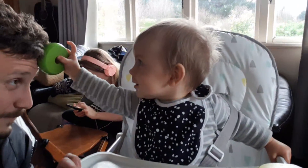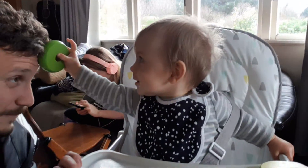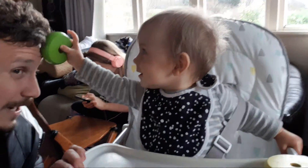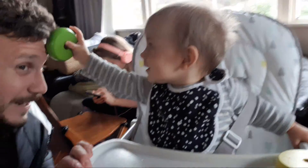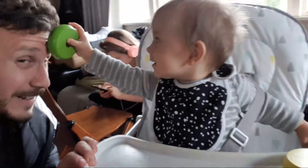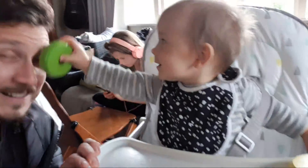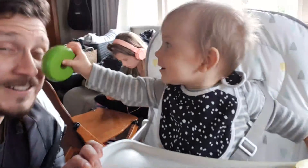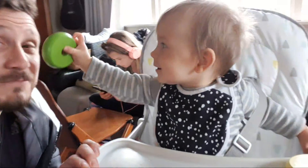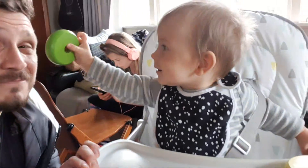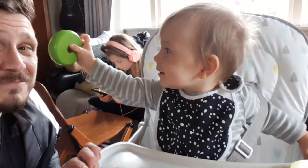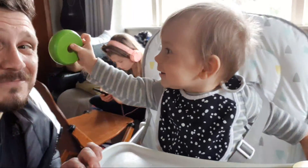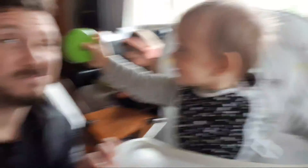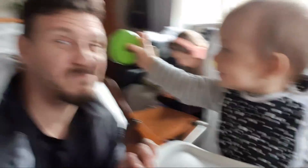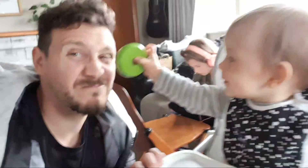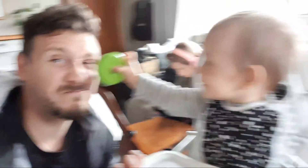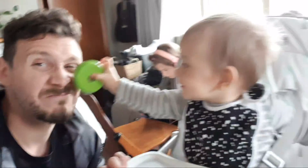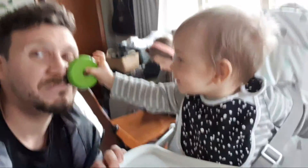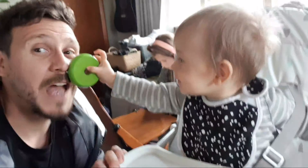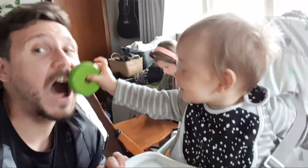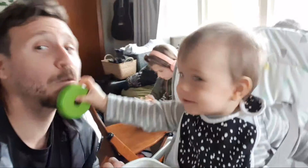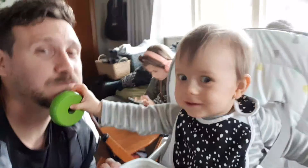¿No? Ay.